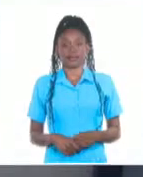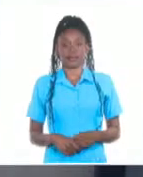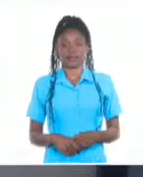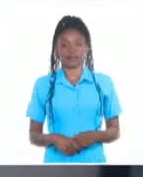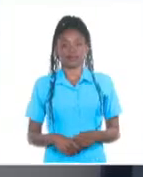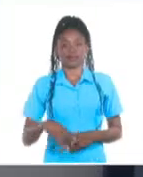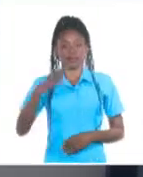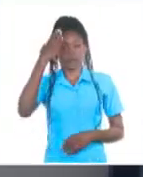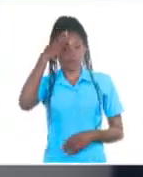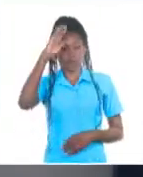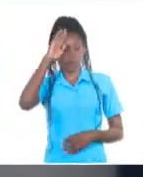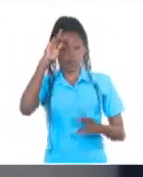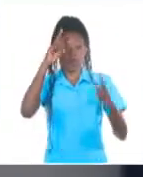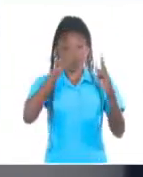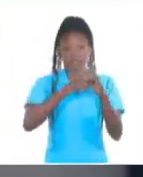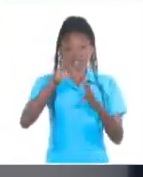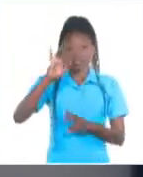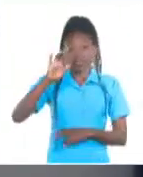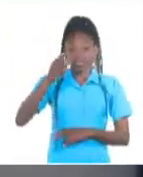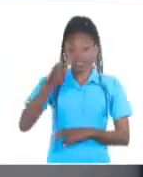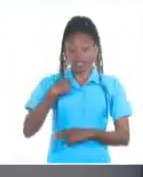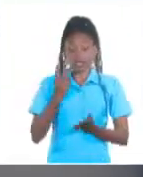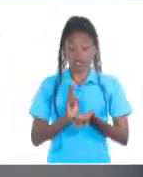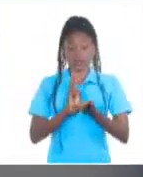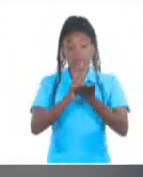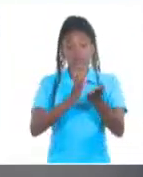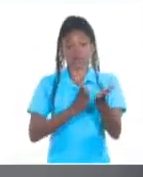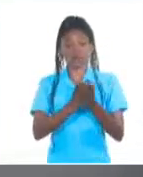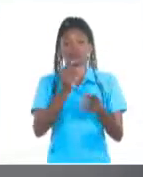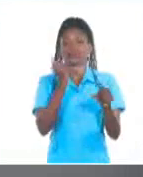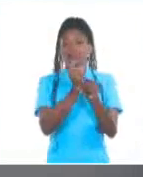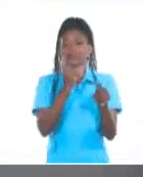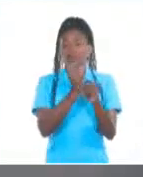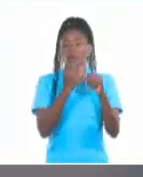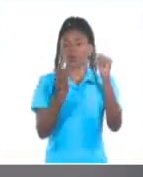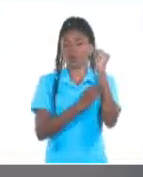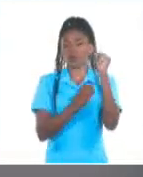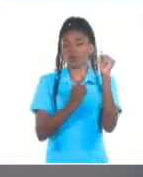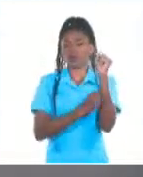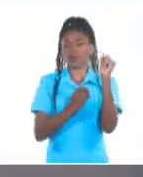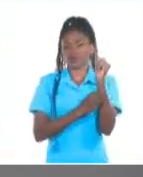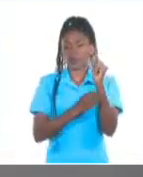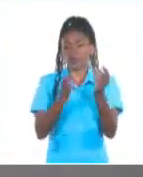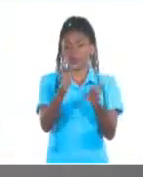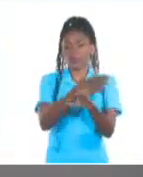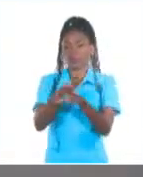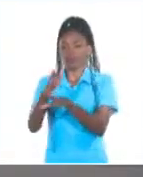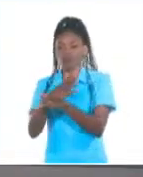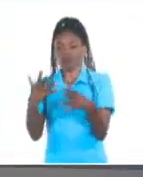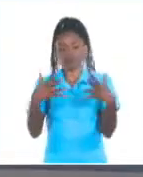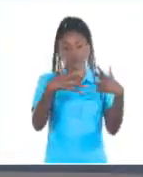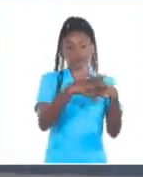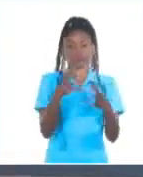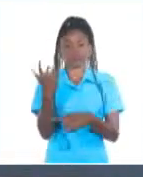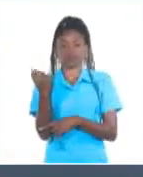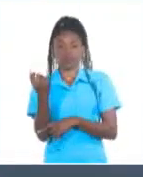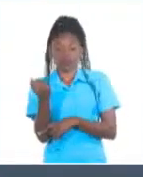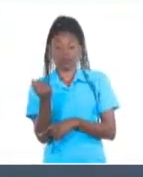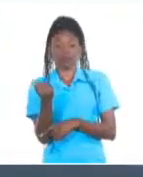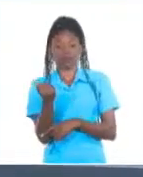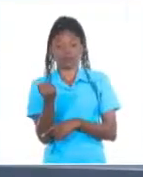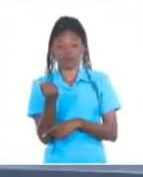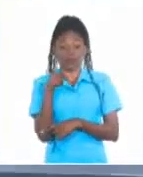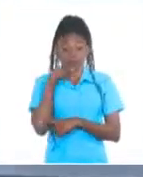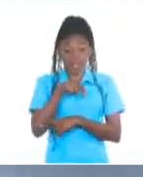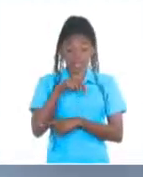Cuba e Irán ratificaron este martes su voluntad de continuar trabajando para fortalecer y diversificar sus vínculos económicos y financieros.